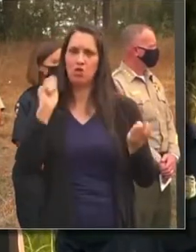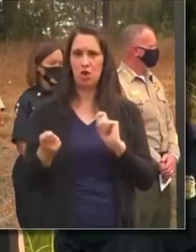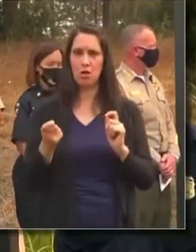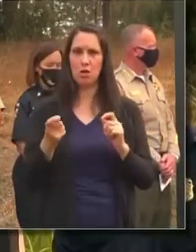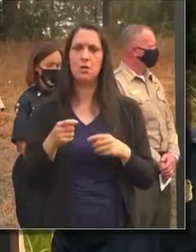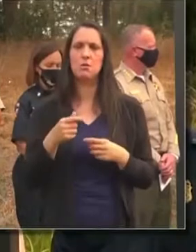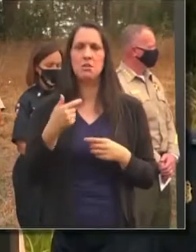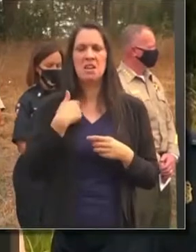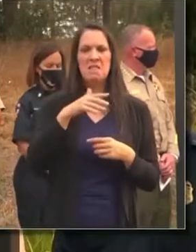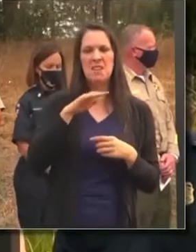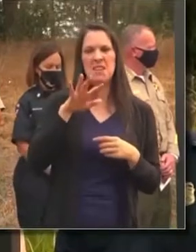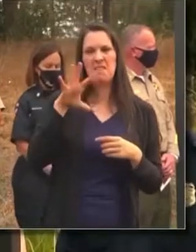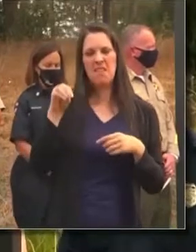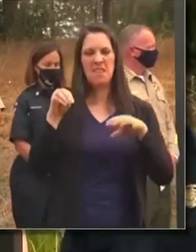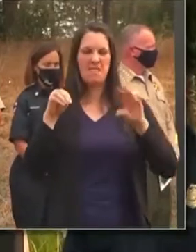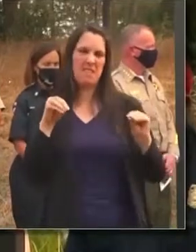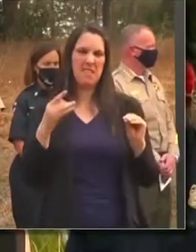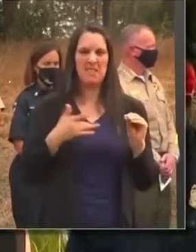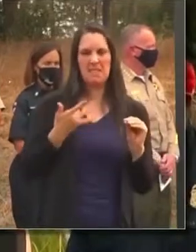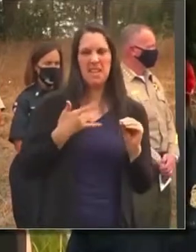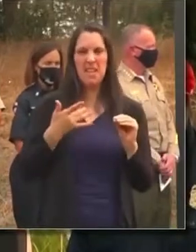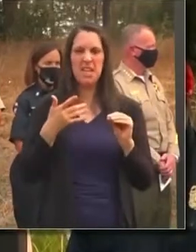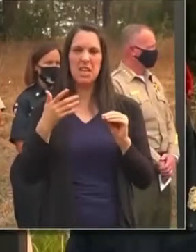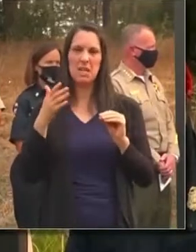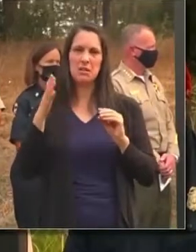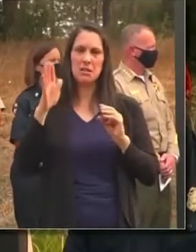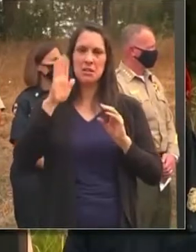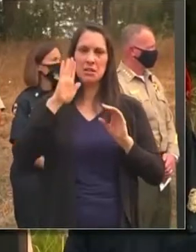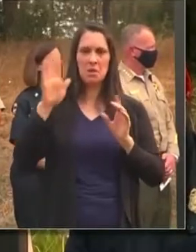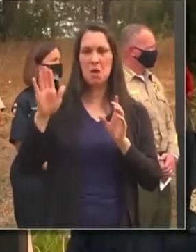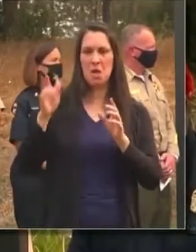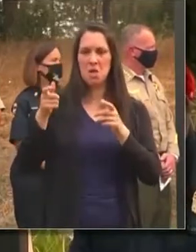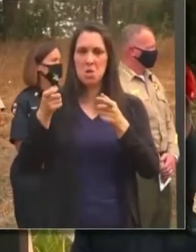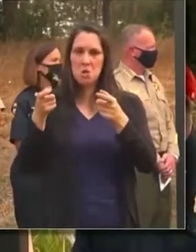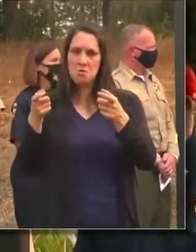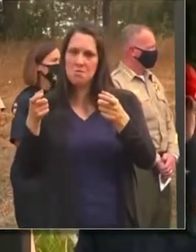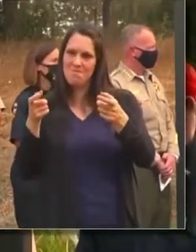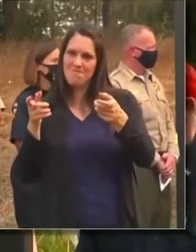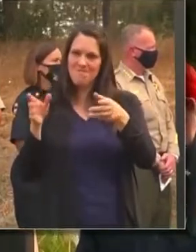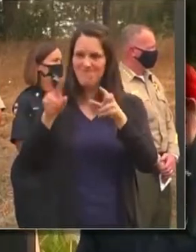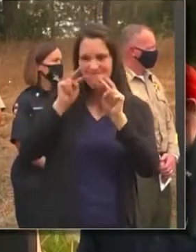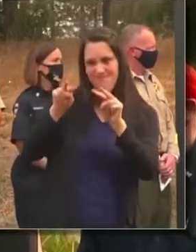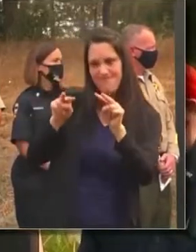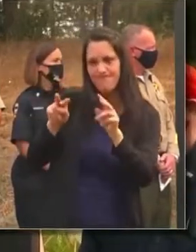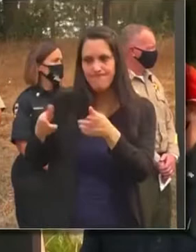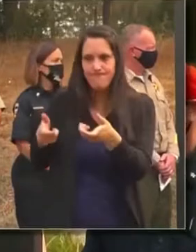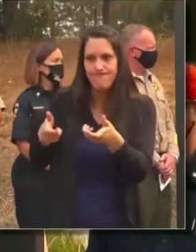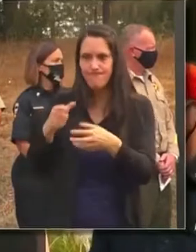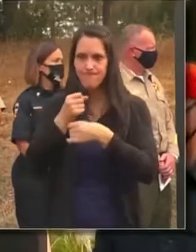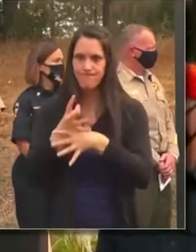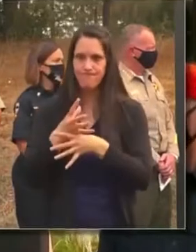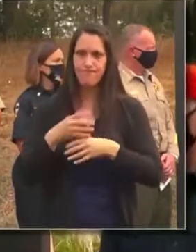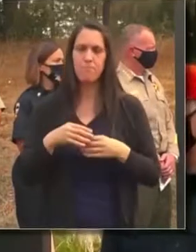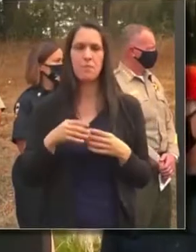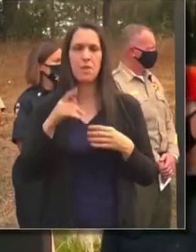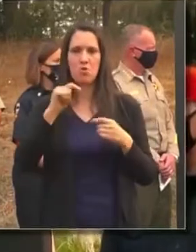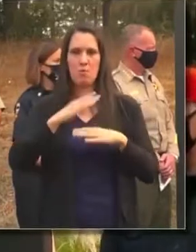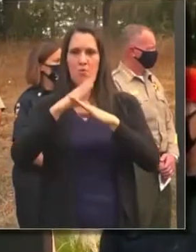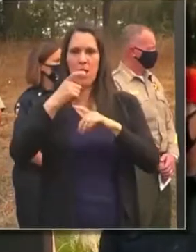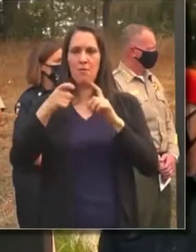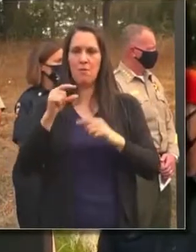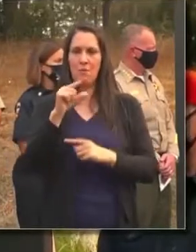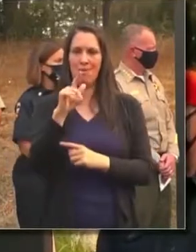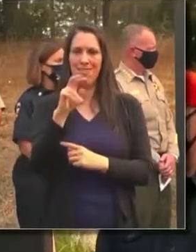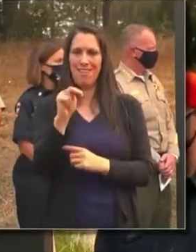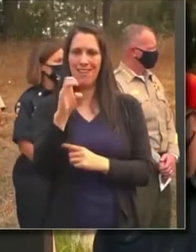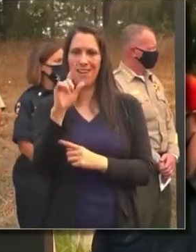la competencia es de 50/50 habrá peligro para que anhelan y para